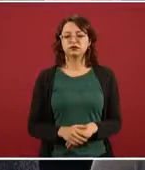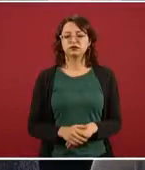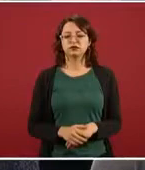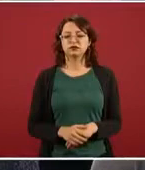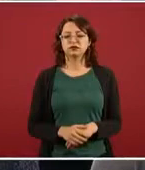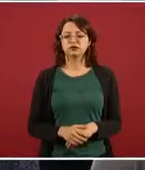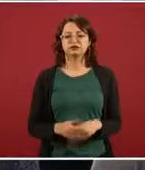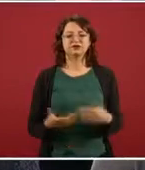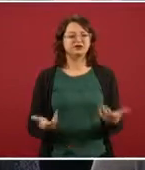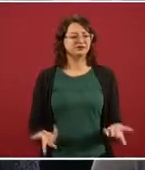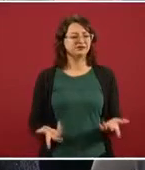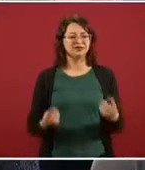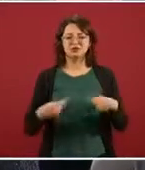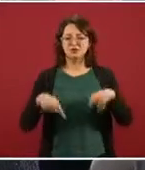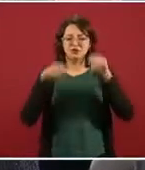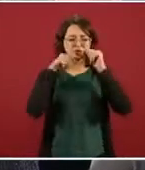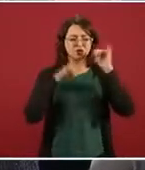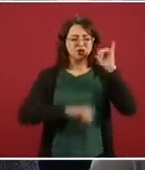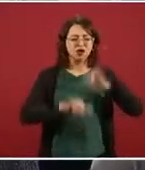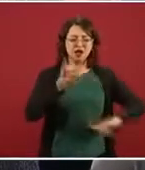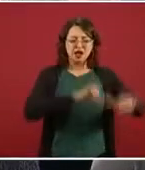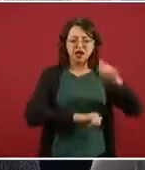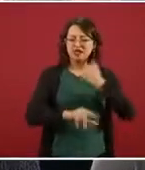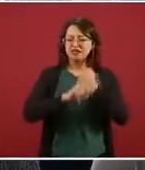Sintética, cristal, o